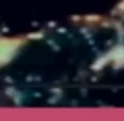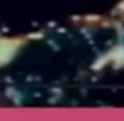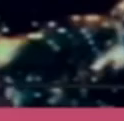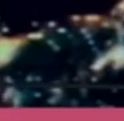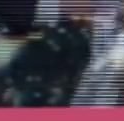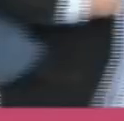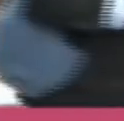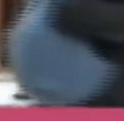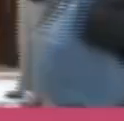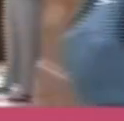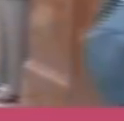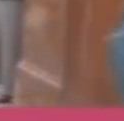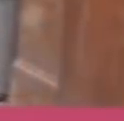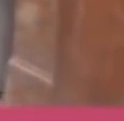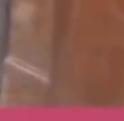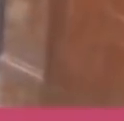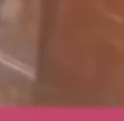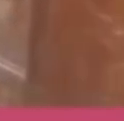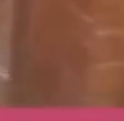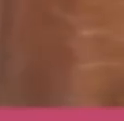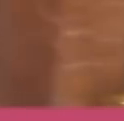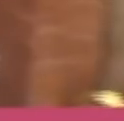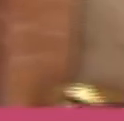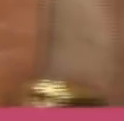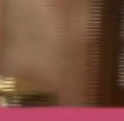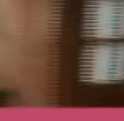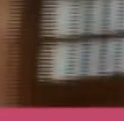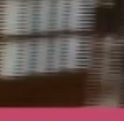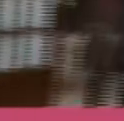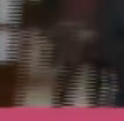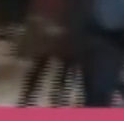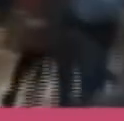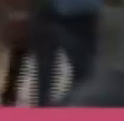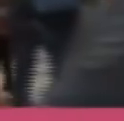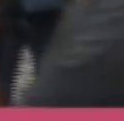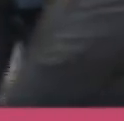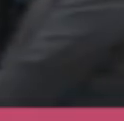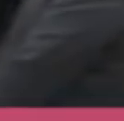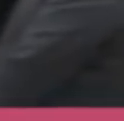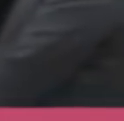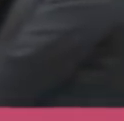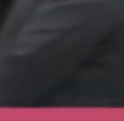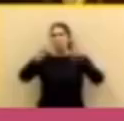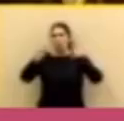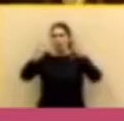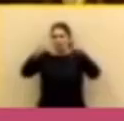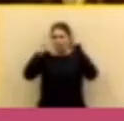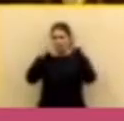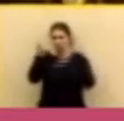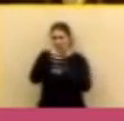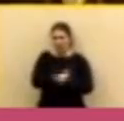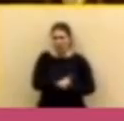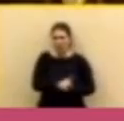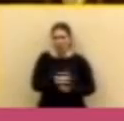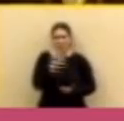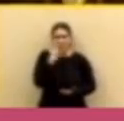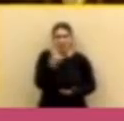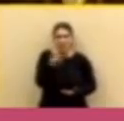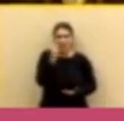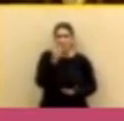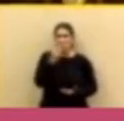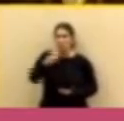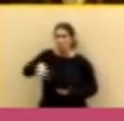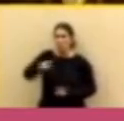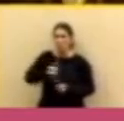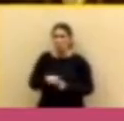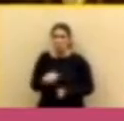Lo que ha sido es inesperada la sesión de esta mañana, lo cual demuestra una frase que yo repito a menudo, que es que la política